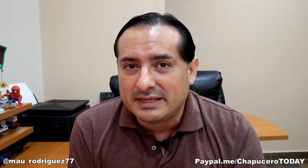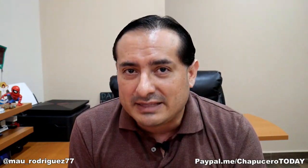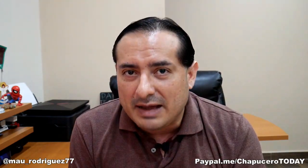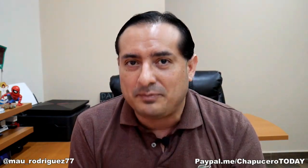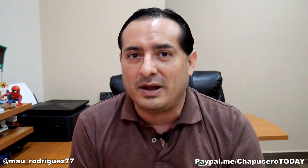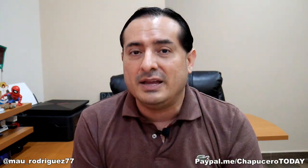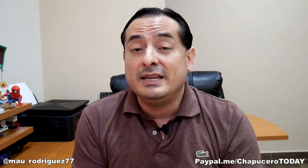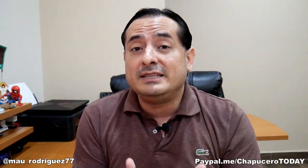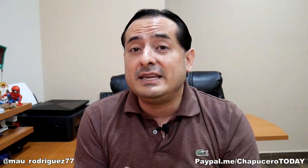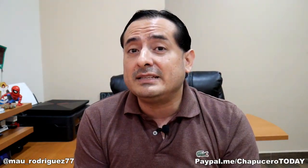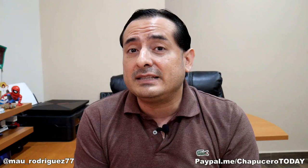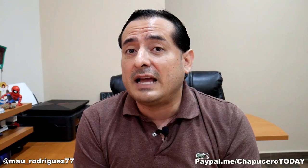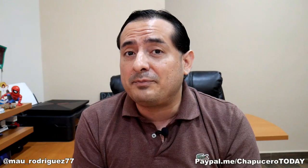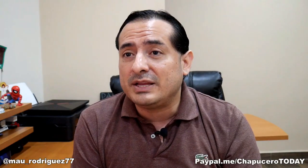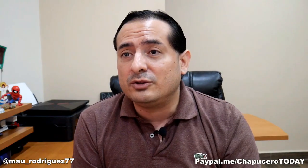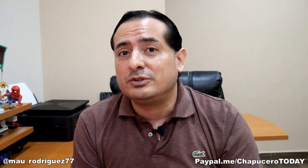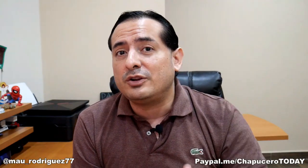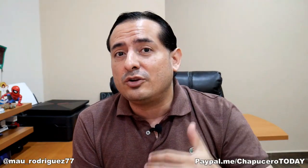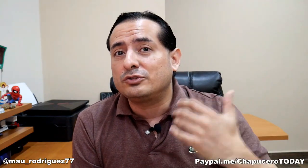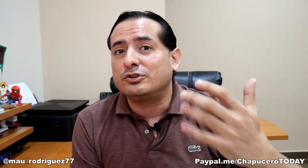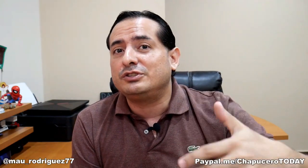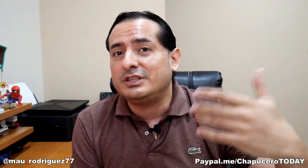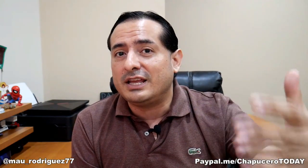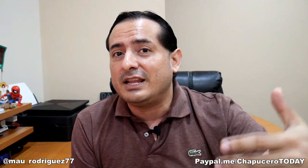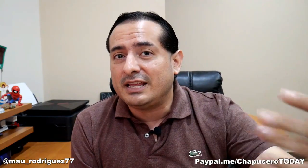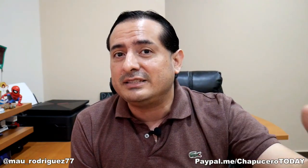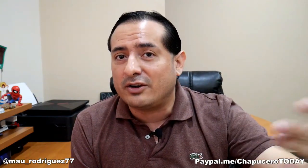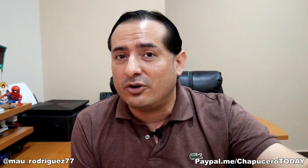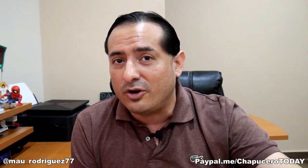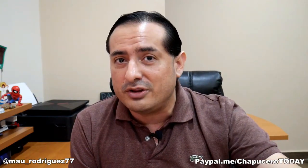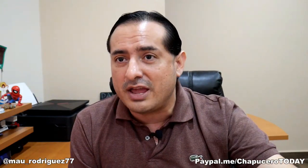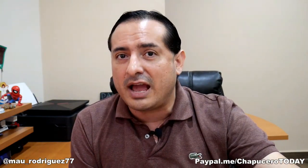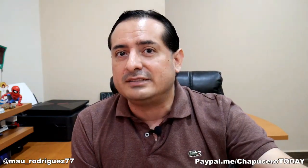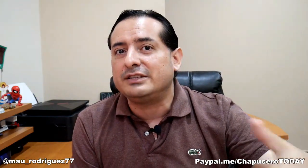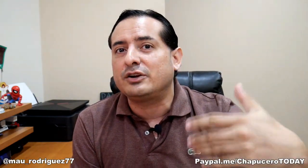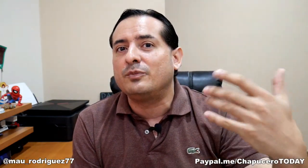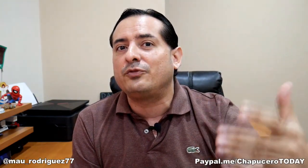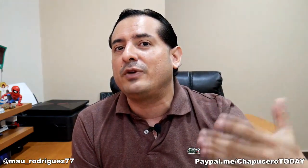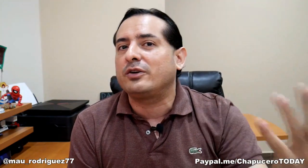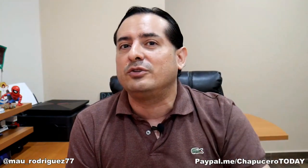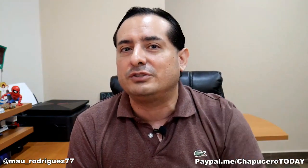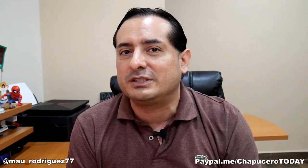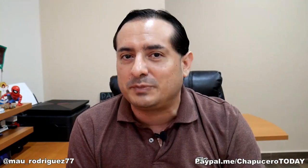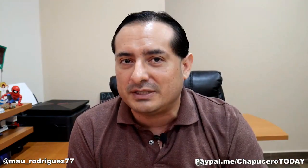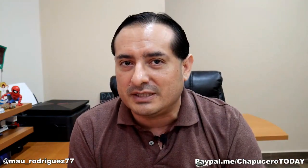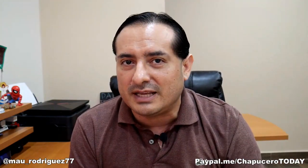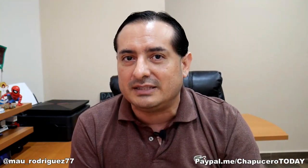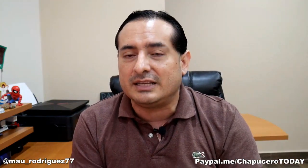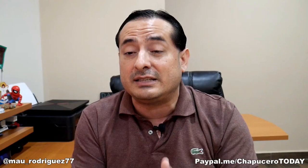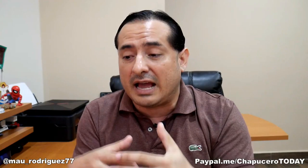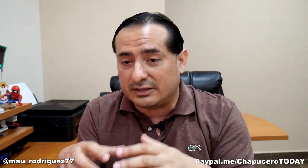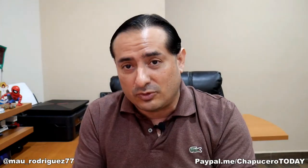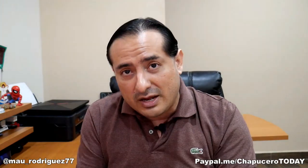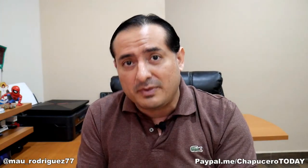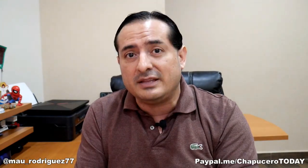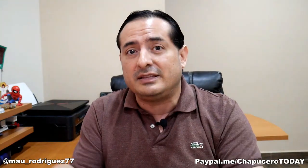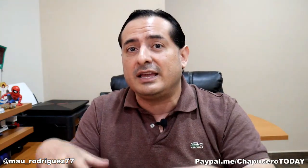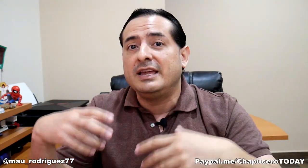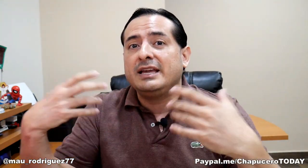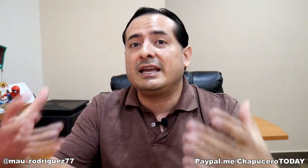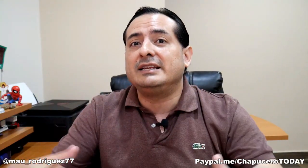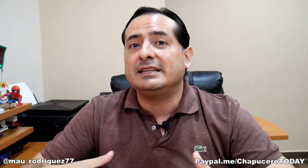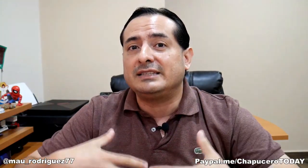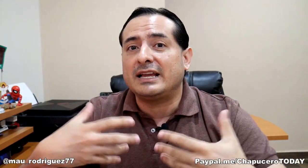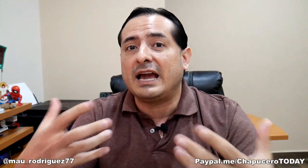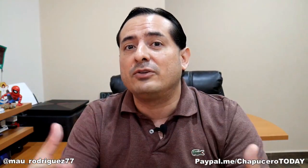etapa y esa etapa en donde no nos consideren esa colonia así como fue con los expresidentes actualmente